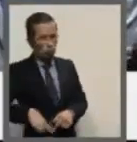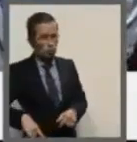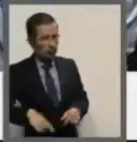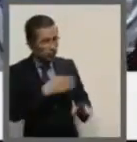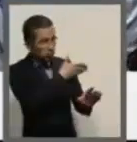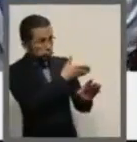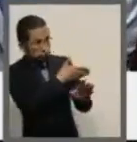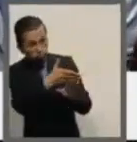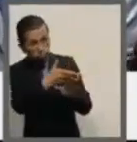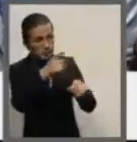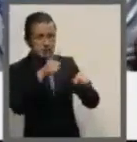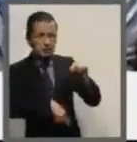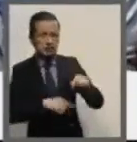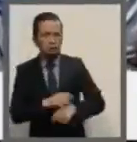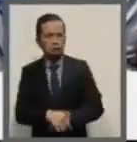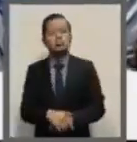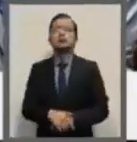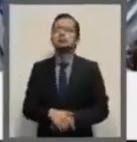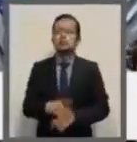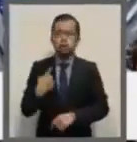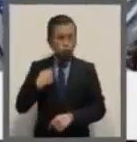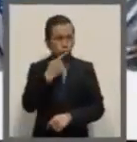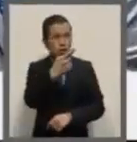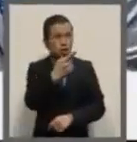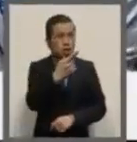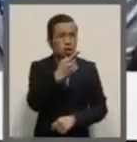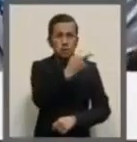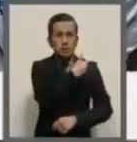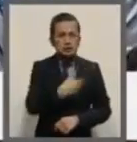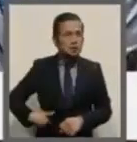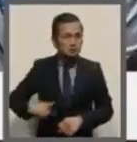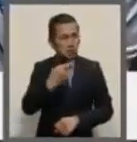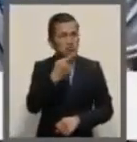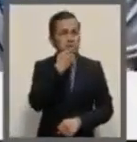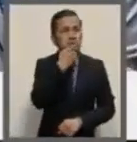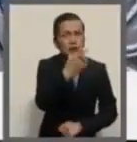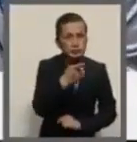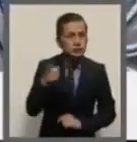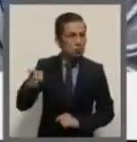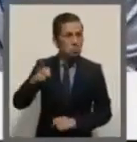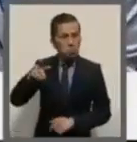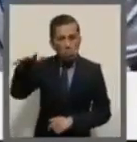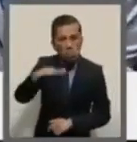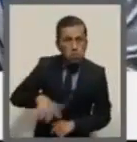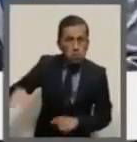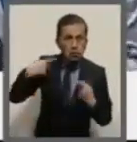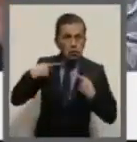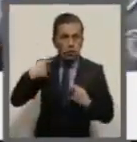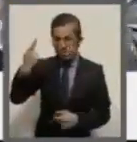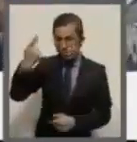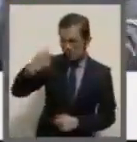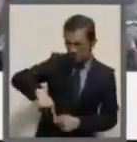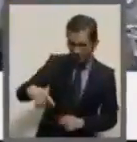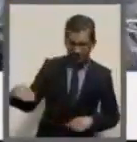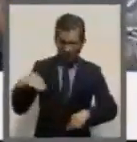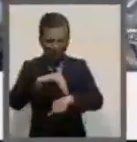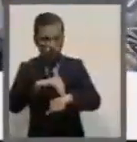el presidente de la República. El pueblo pone y el pueblo quita y no tenemos miedo.